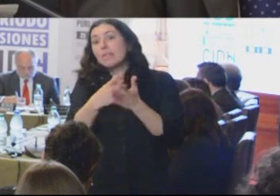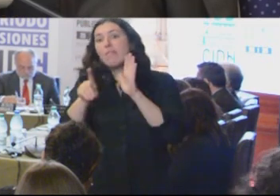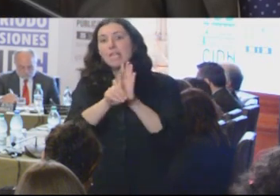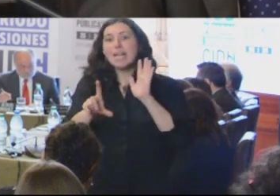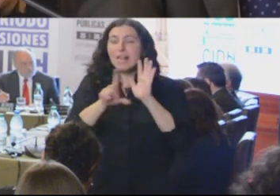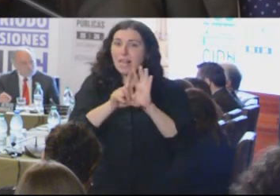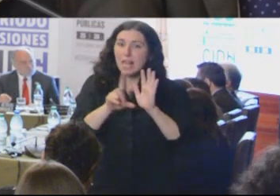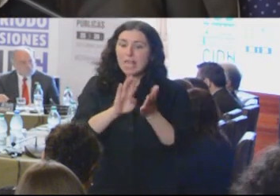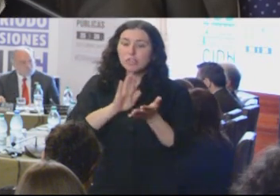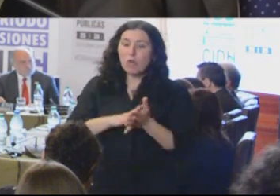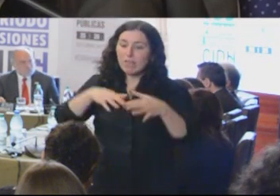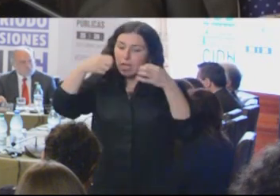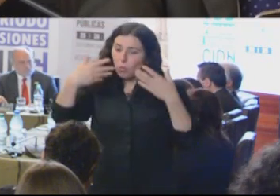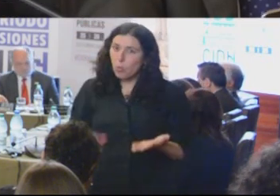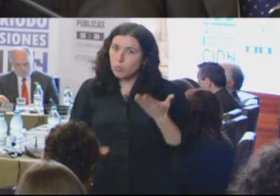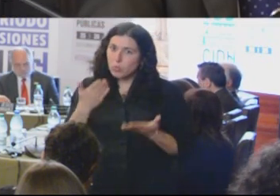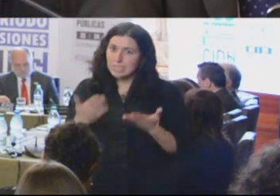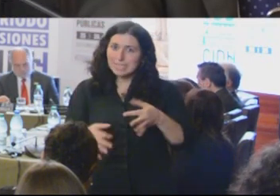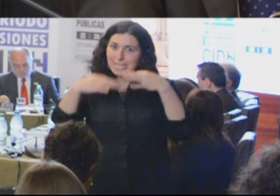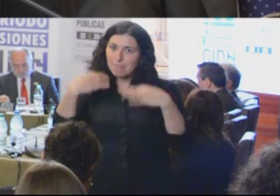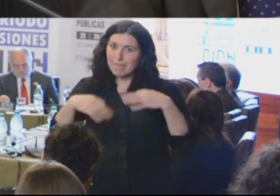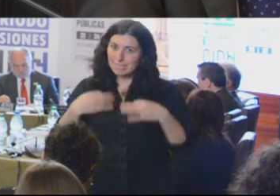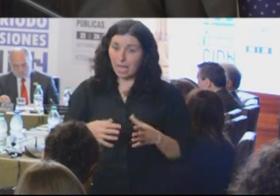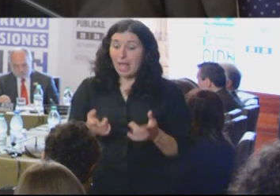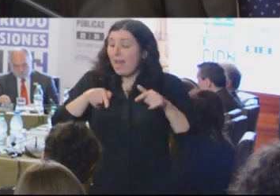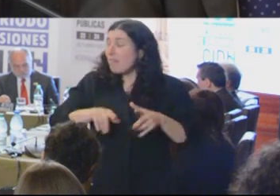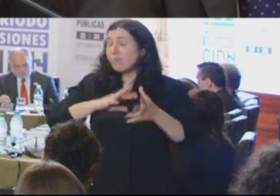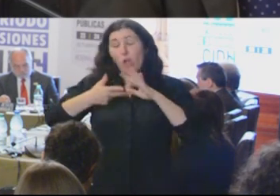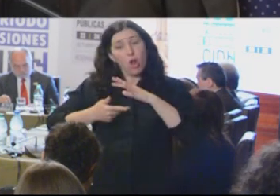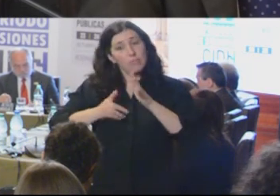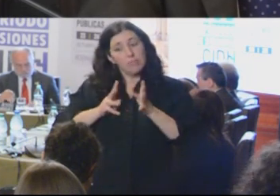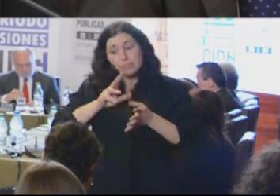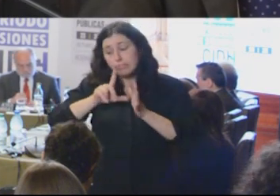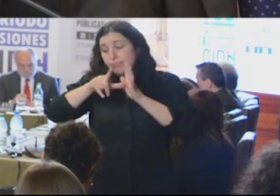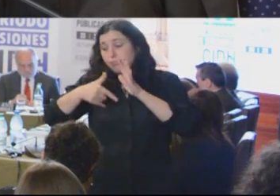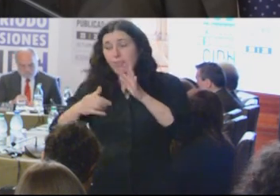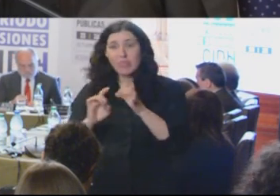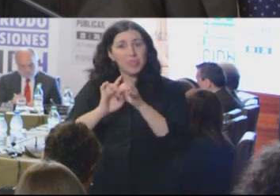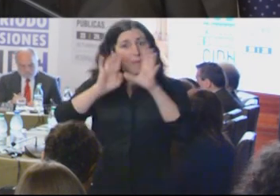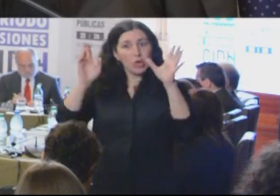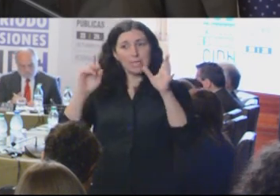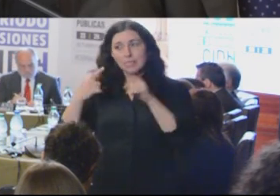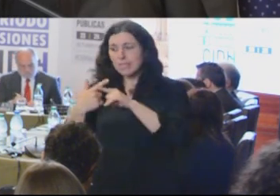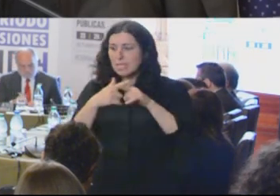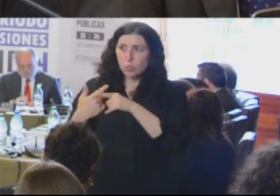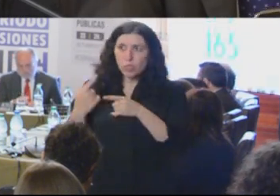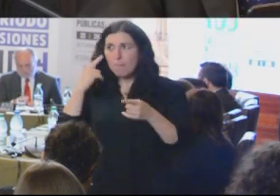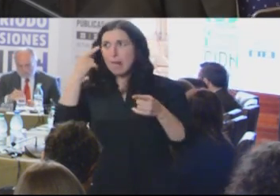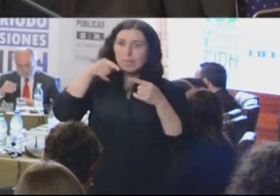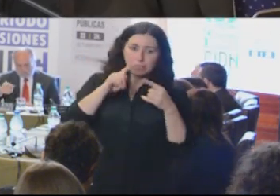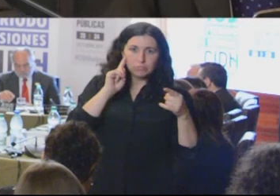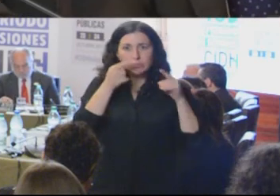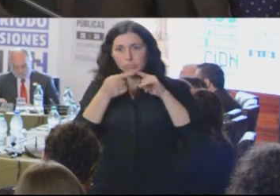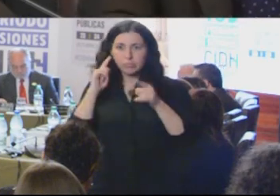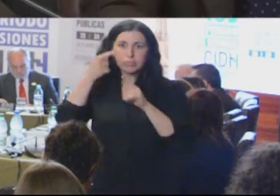la justicia especial para la paz así funcionan las democracias y todo este debate con las distintas perspectivas será resuelto en el congreso de la